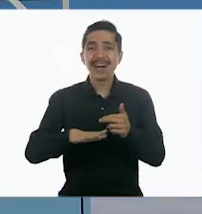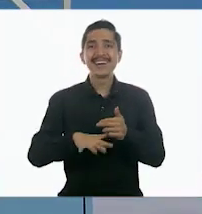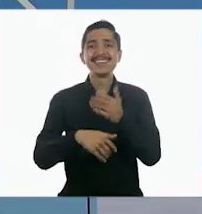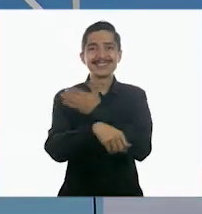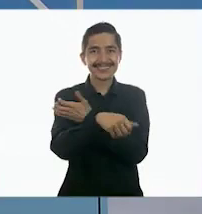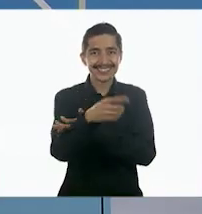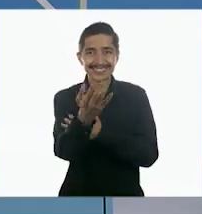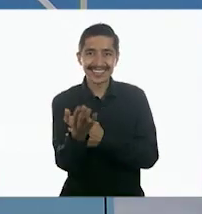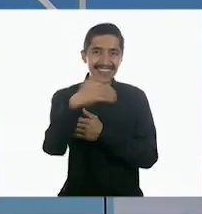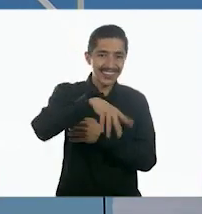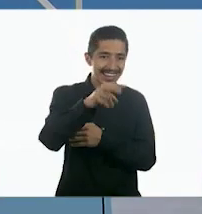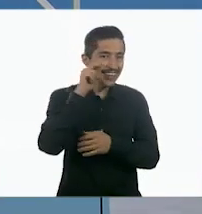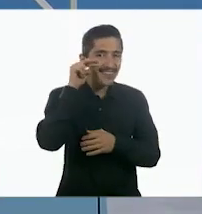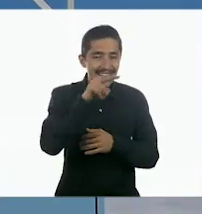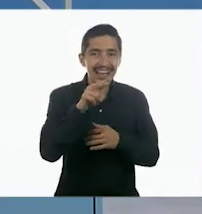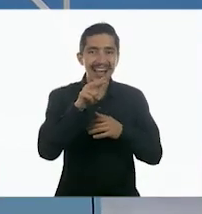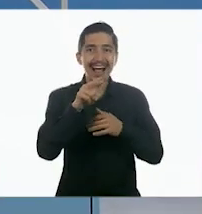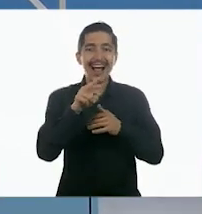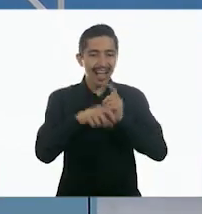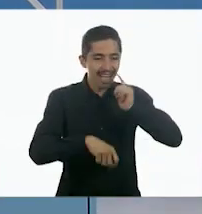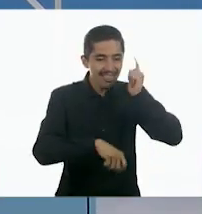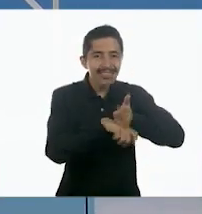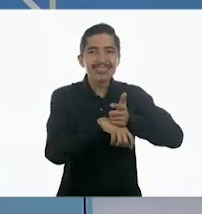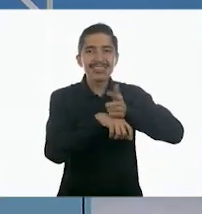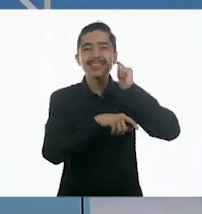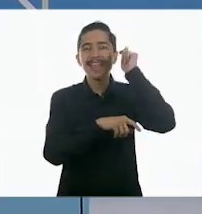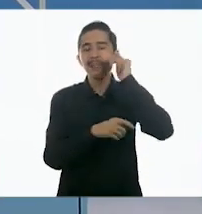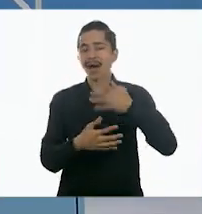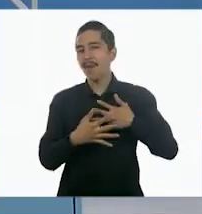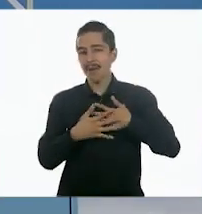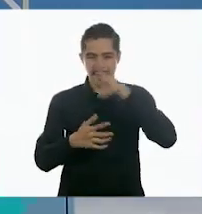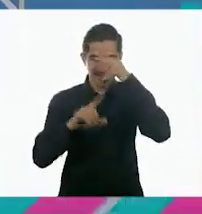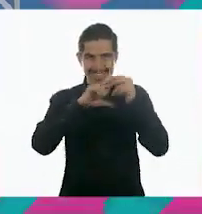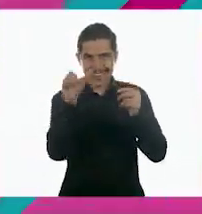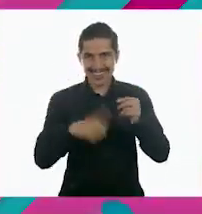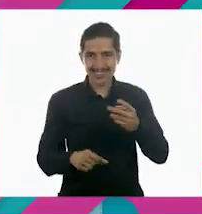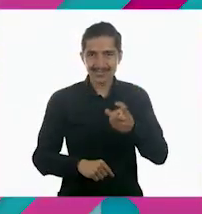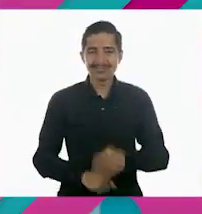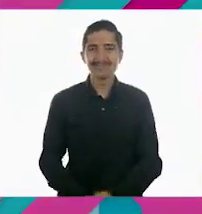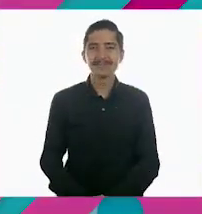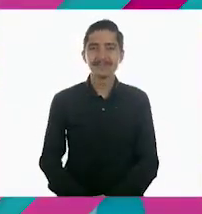Acompáñenos a seguir descubriendo Tabasco en Aprendiendo a Amar a México.